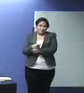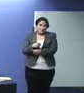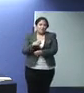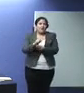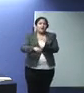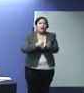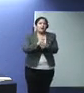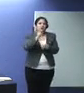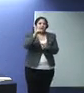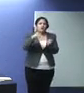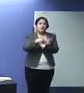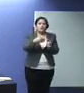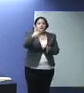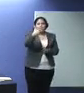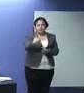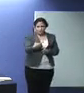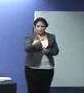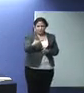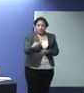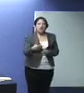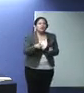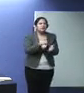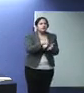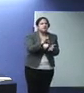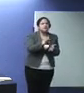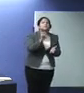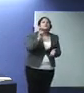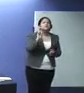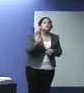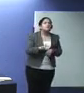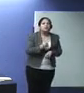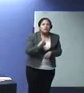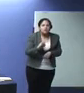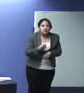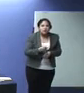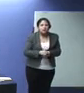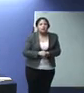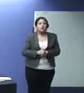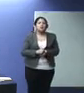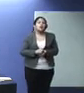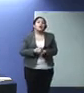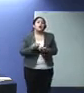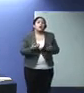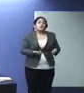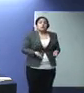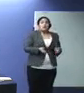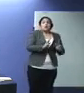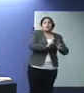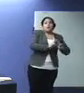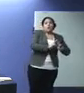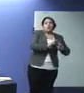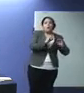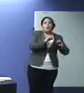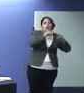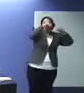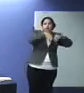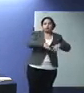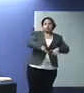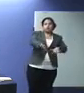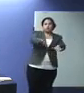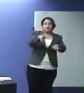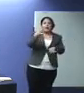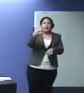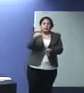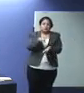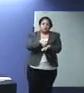las causas de la discapacidad eran atribuidas a cuestiones sobrenaturales o a cuestiones de índole religioso, y entonces se pensaba que las personas